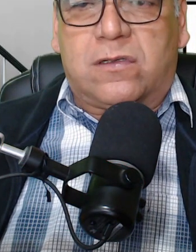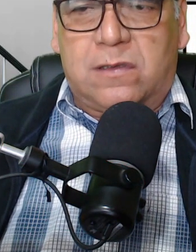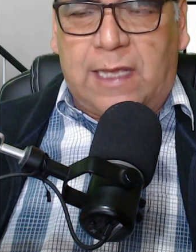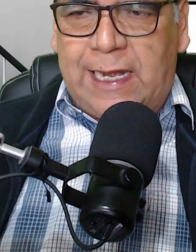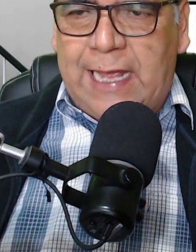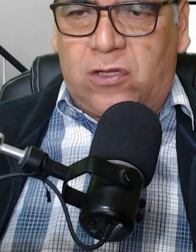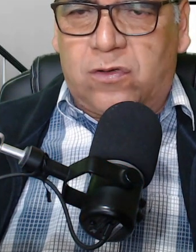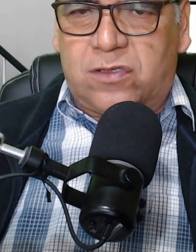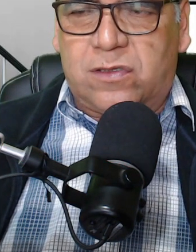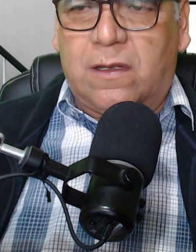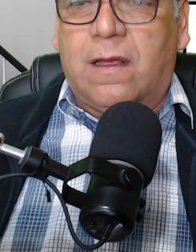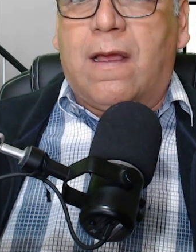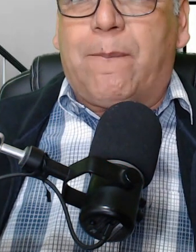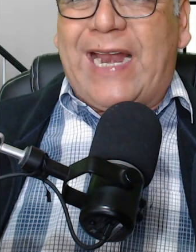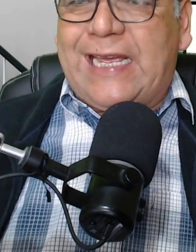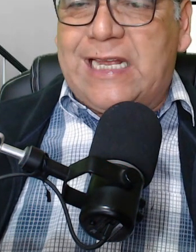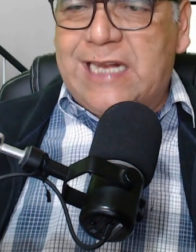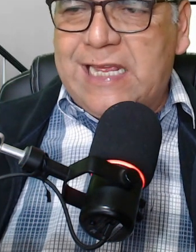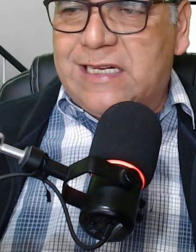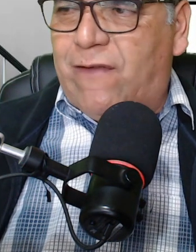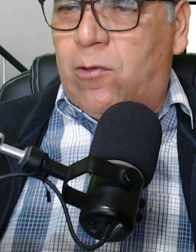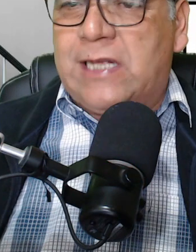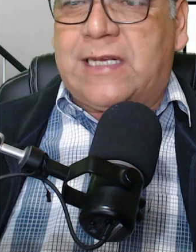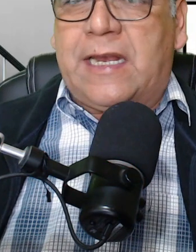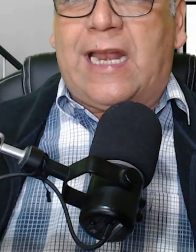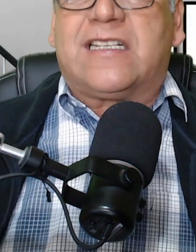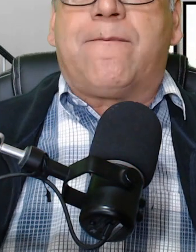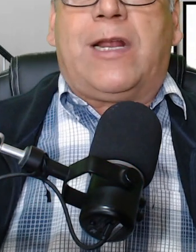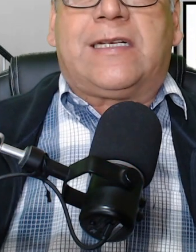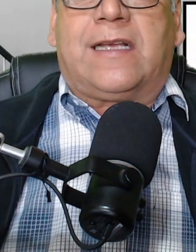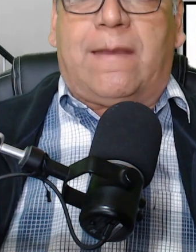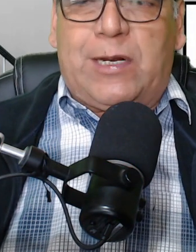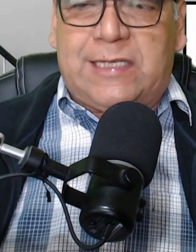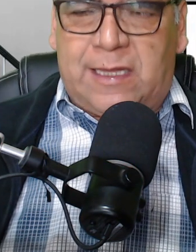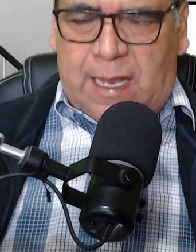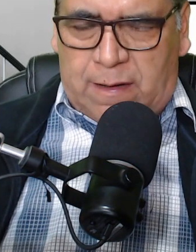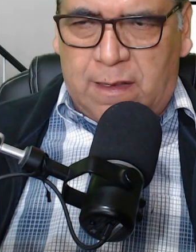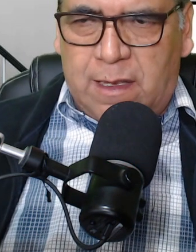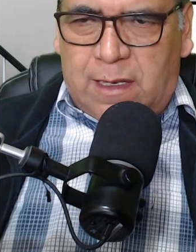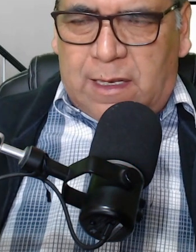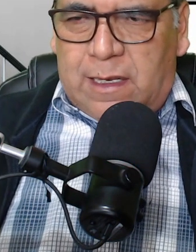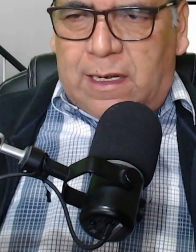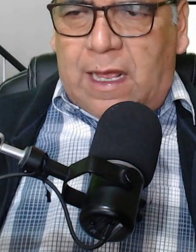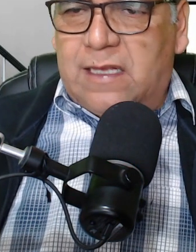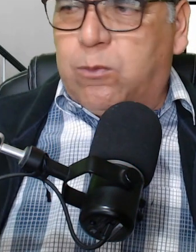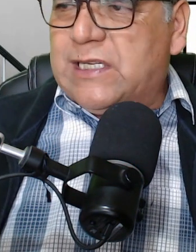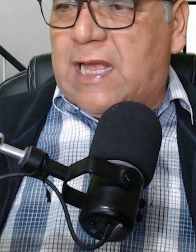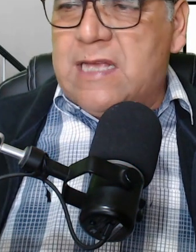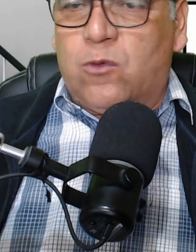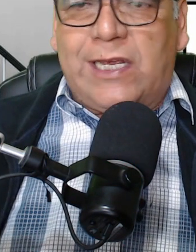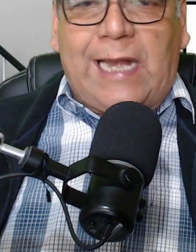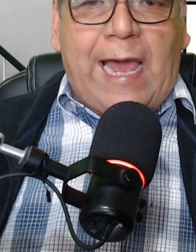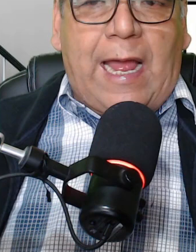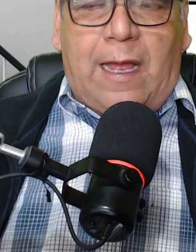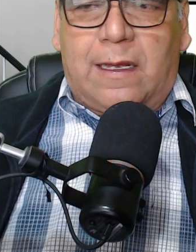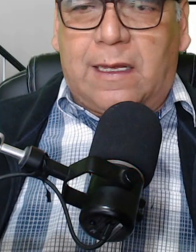diputados electos para que las leyes le favorezcan a las empresas que representan. La respuesta es